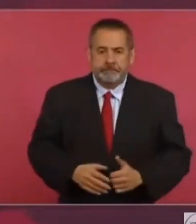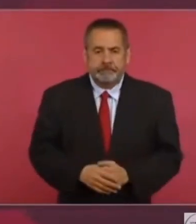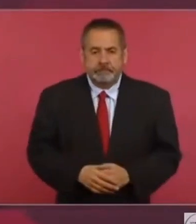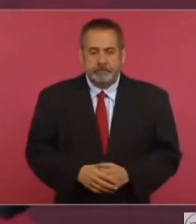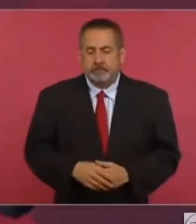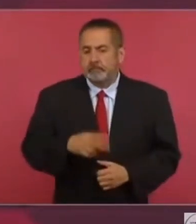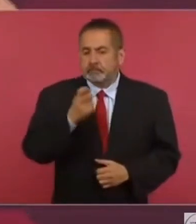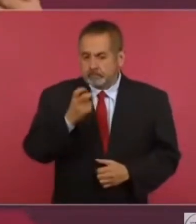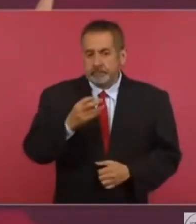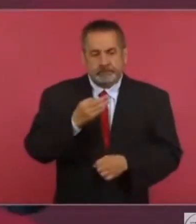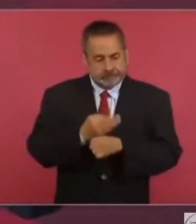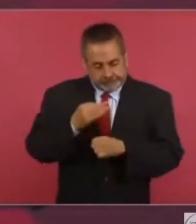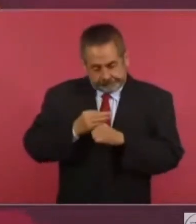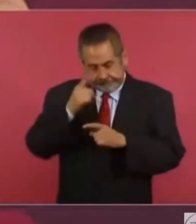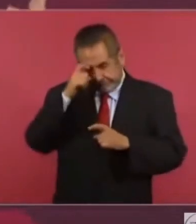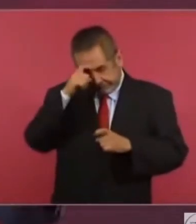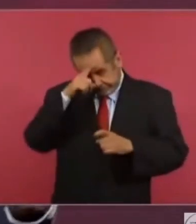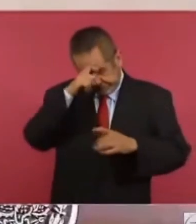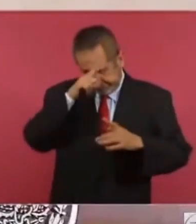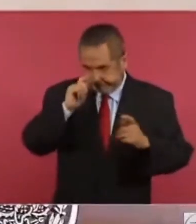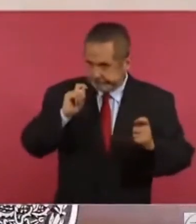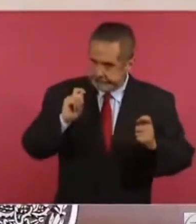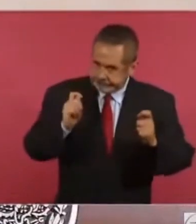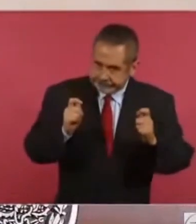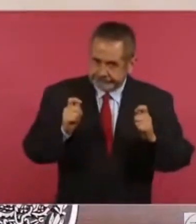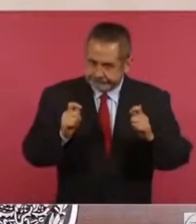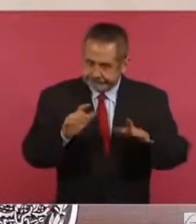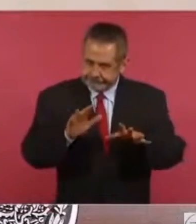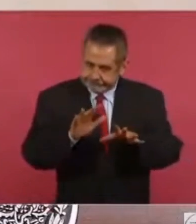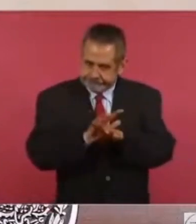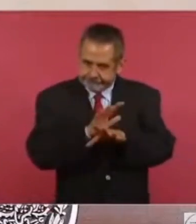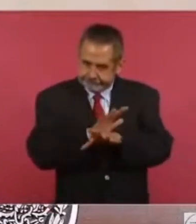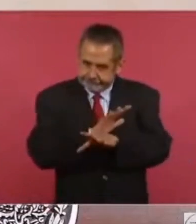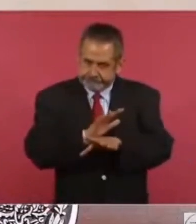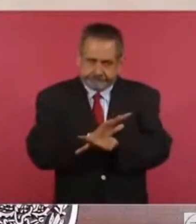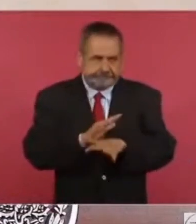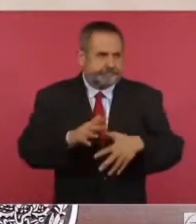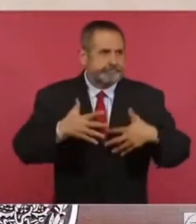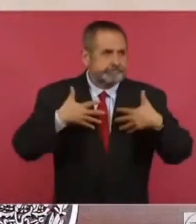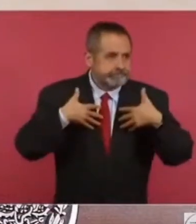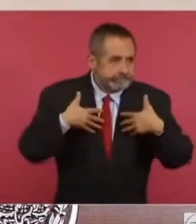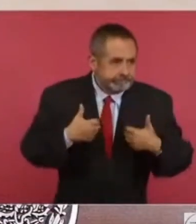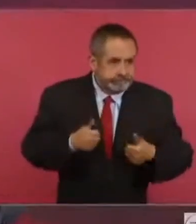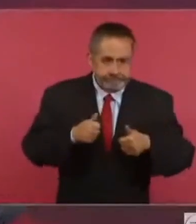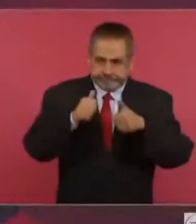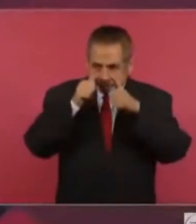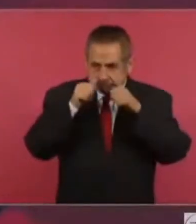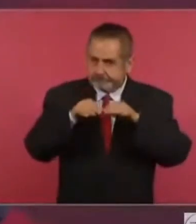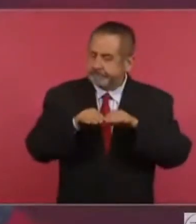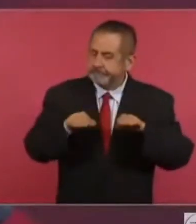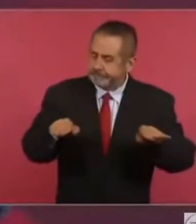Por eso ha costado un poco de trabajo que se vaya entendiendo